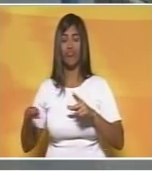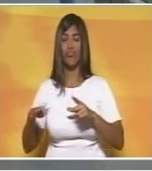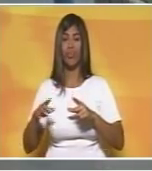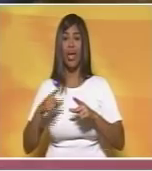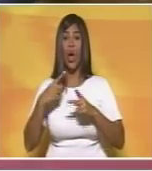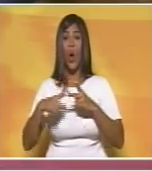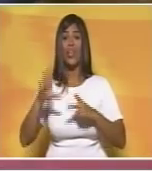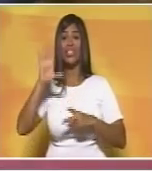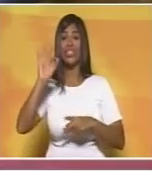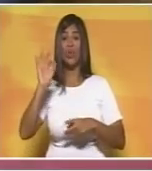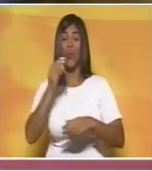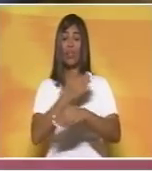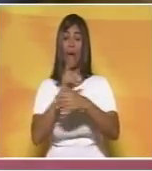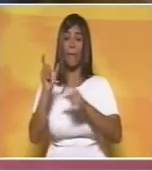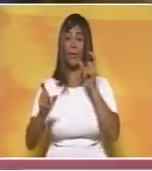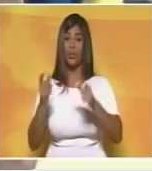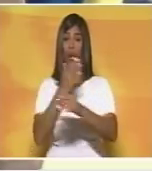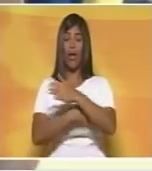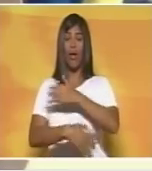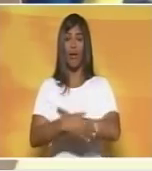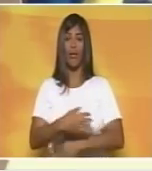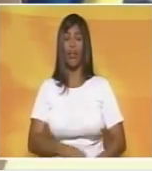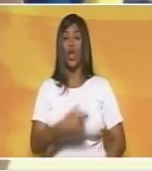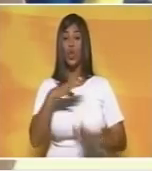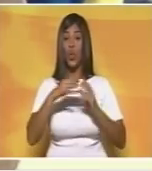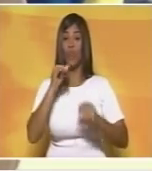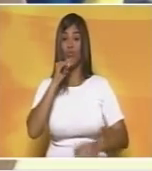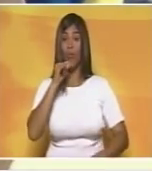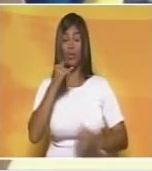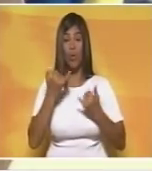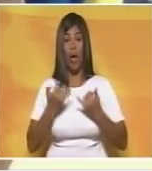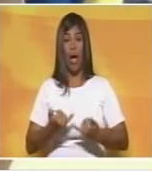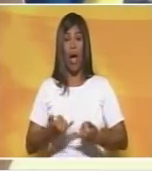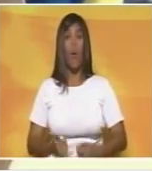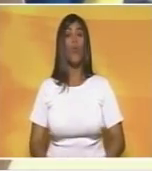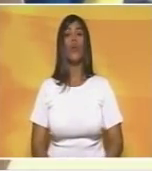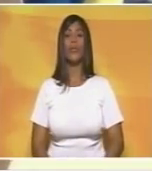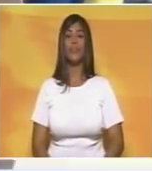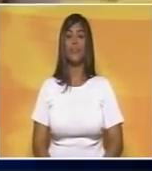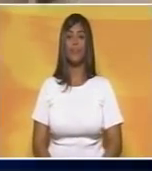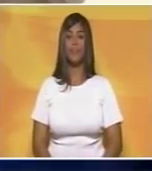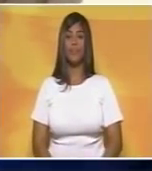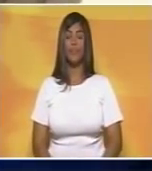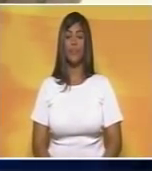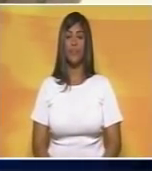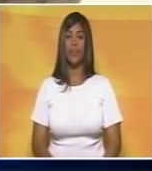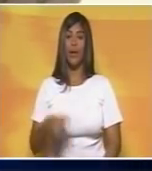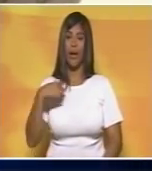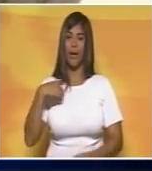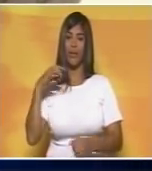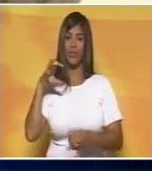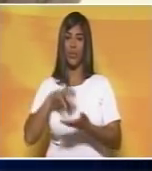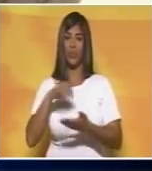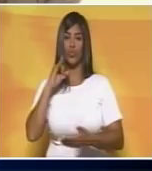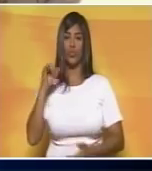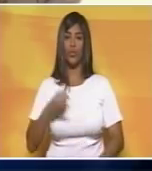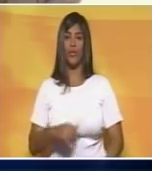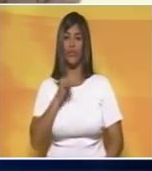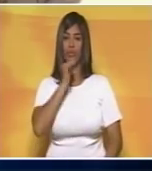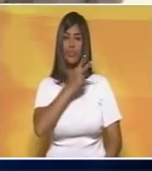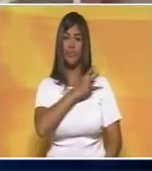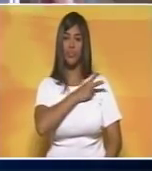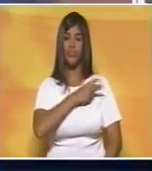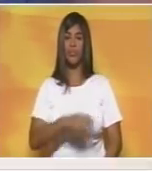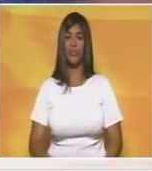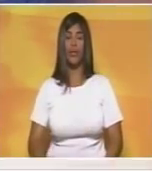que casi 50 resultaron heridas. Es parte del informe que podemos compartir con ustedes a esta hora de la tarde desde el occidente del país.